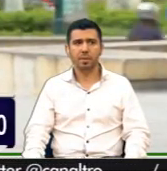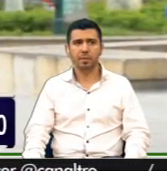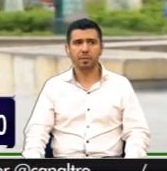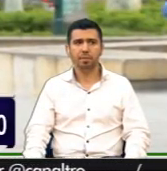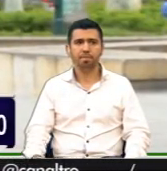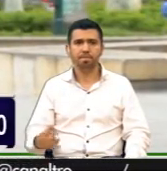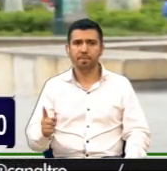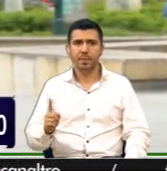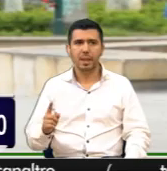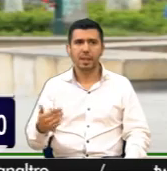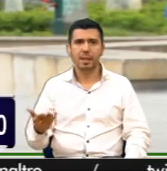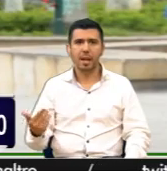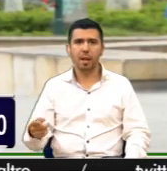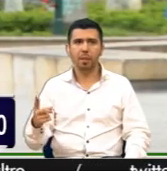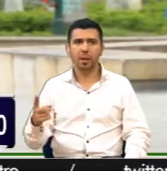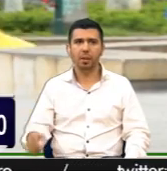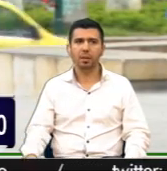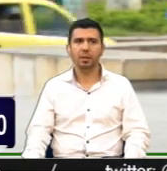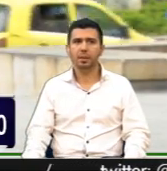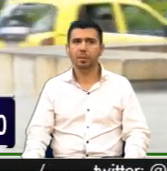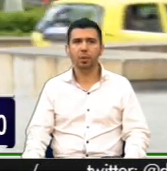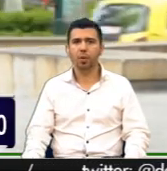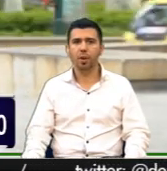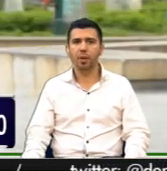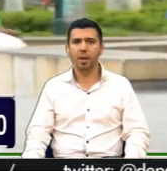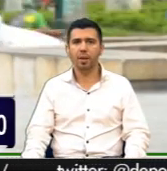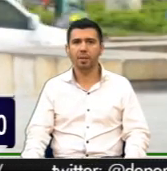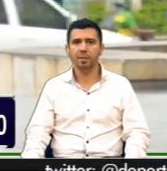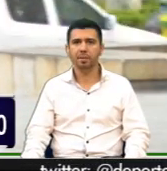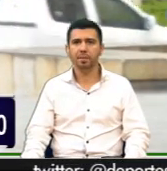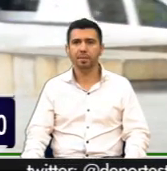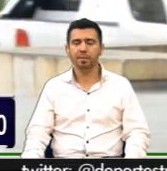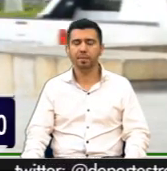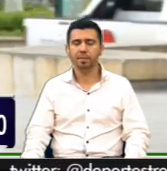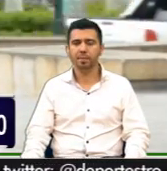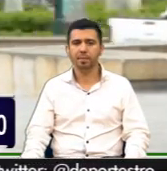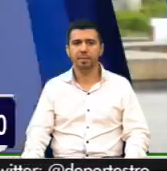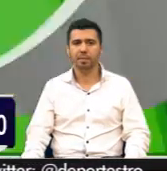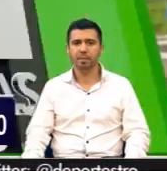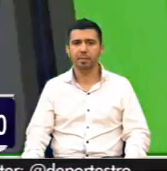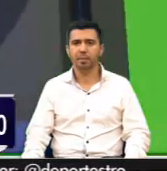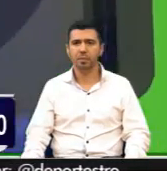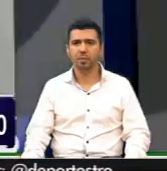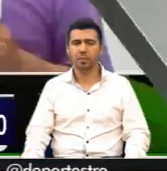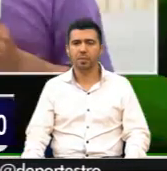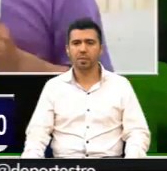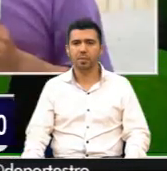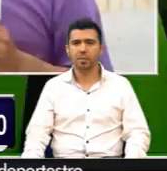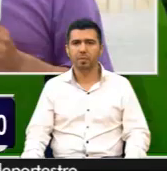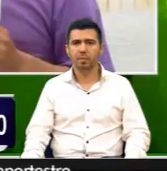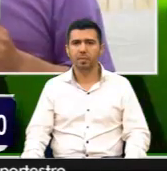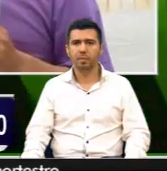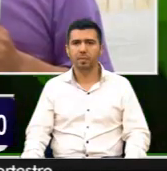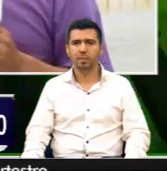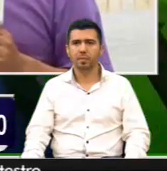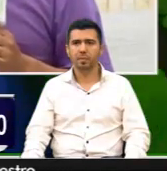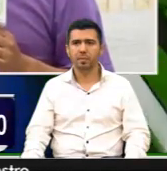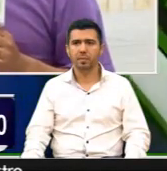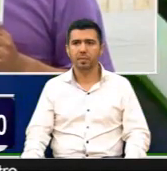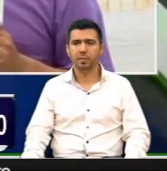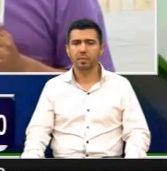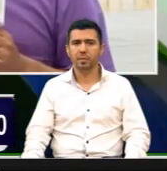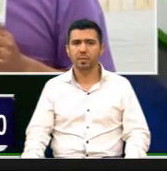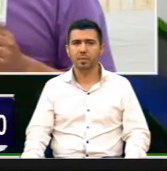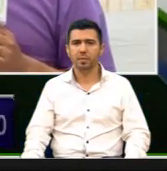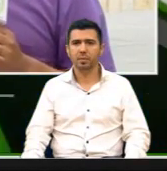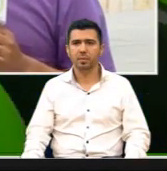Son 100 puntos que contempla este balance que entrega la Corporación Edilicia, en especial la bancada opositora, cuestionando